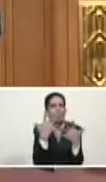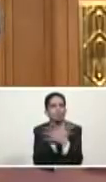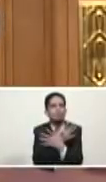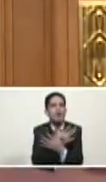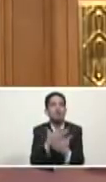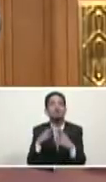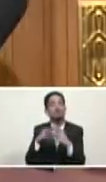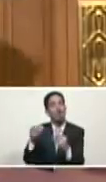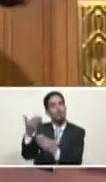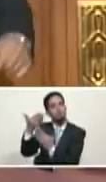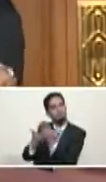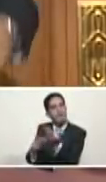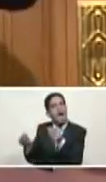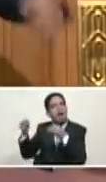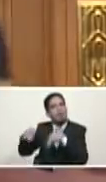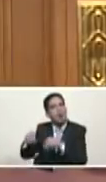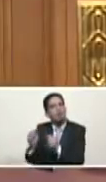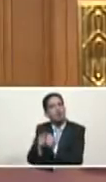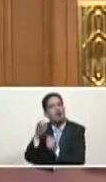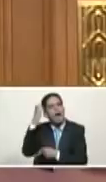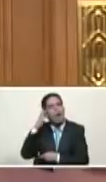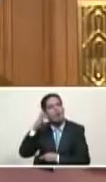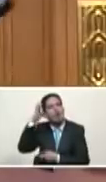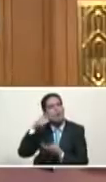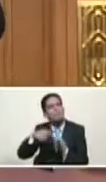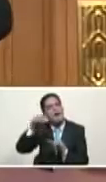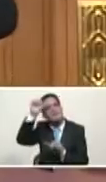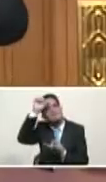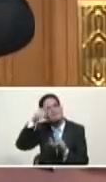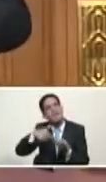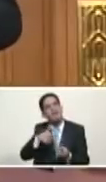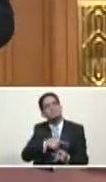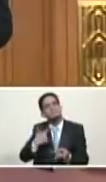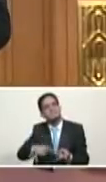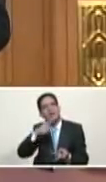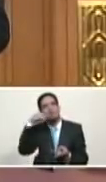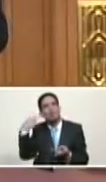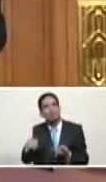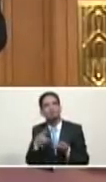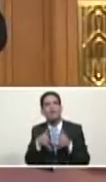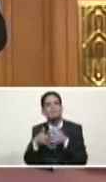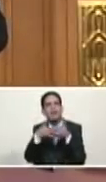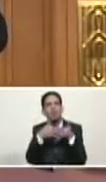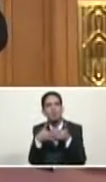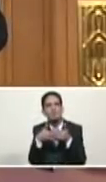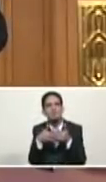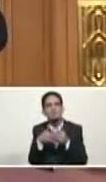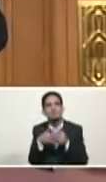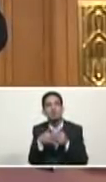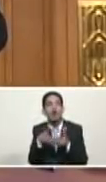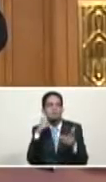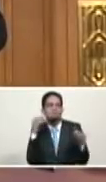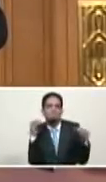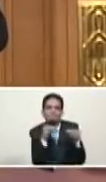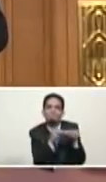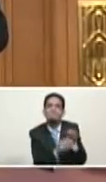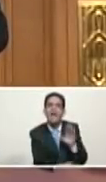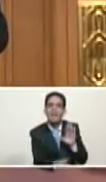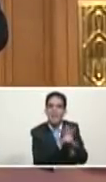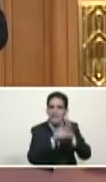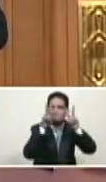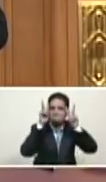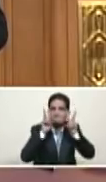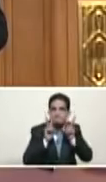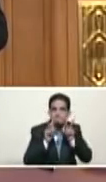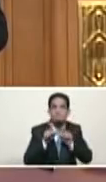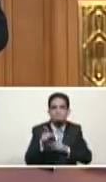estamos haciendo y alianzas con Europa, con la India, con China, con Rusia, con los Estados Unidos, están en el marco de la Constitución y las leyes y así